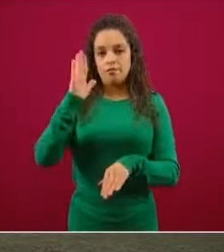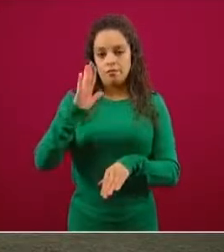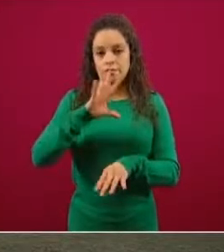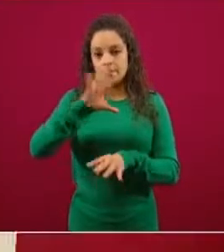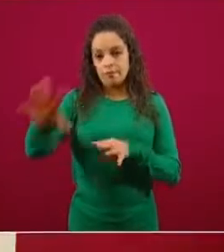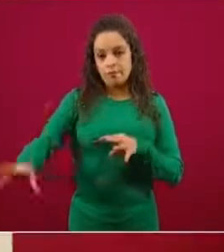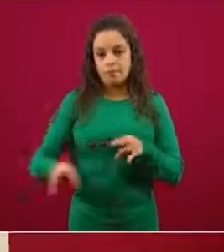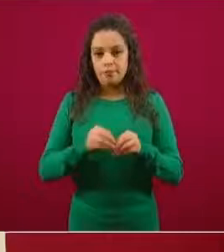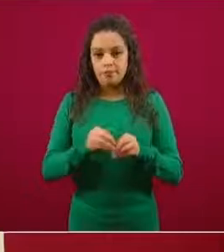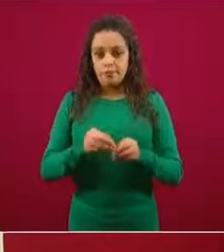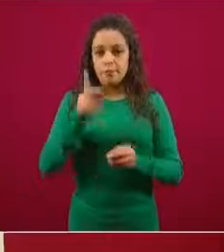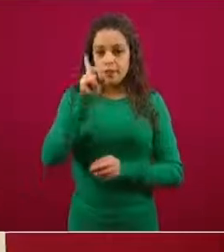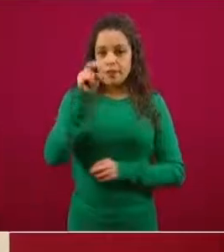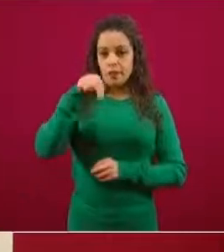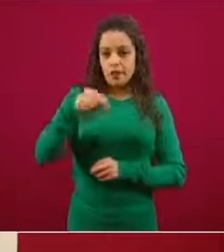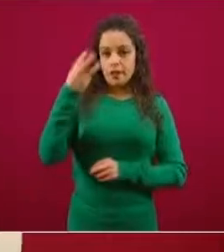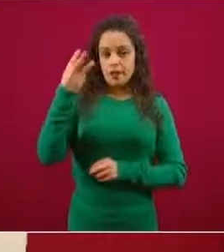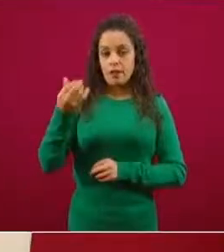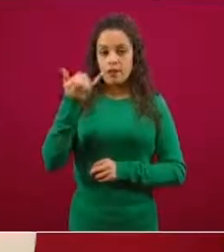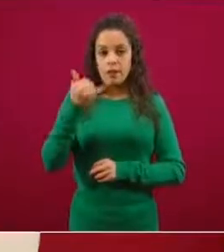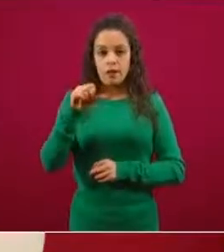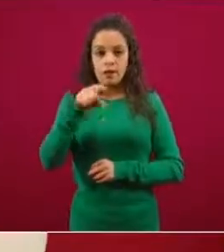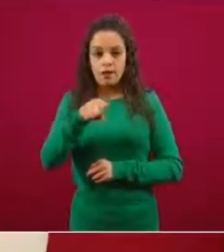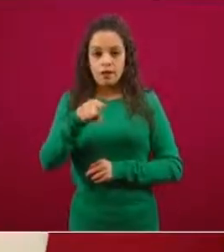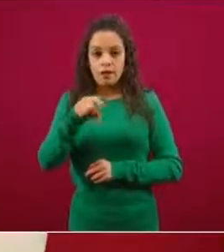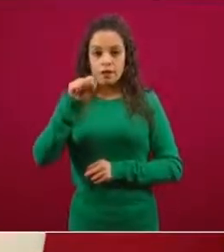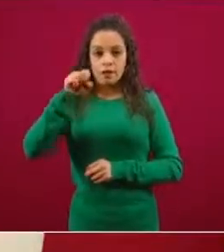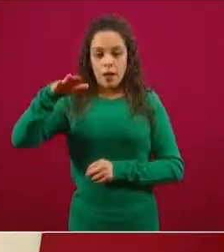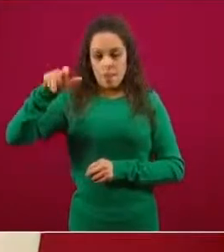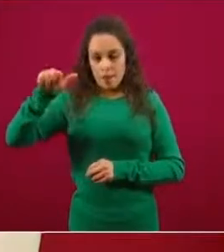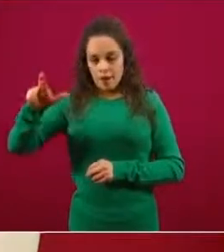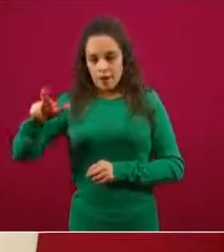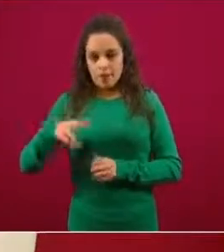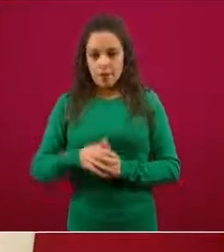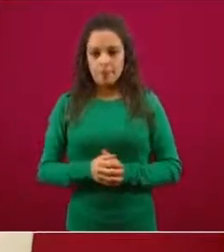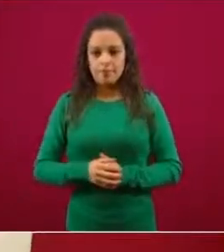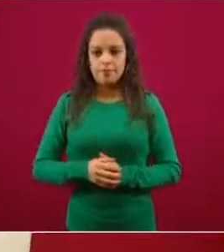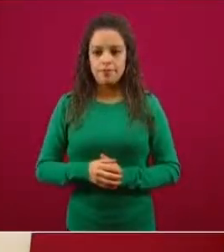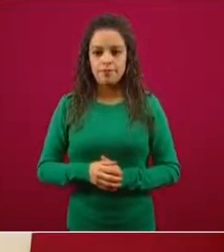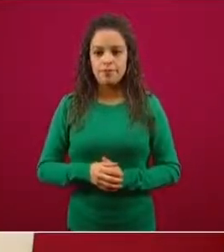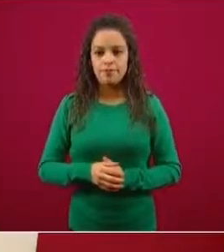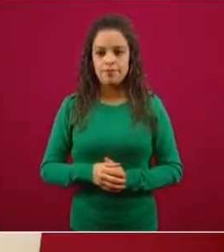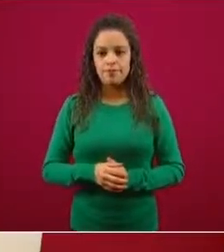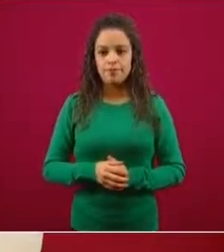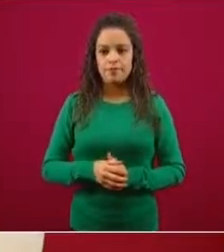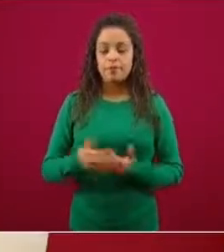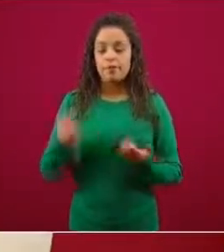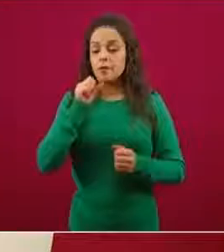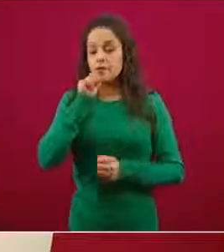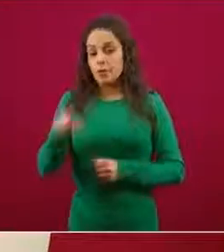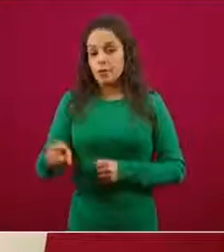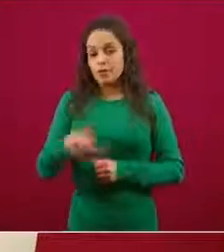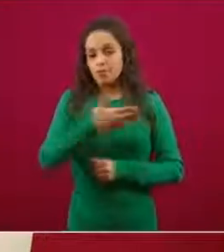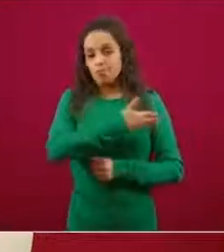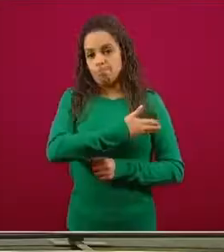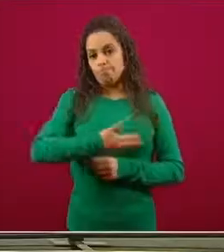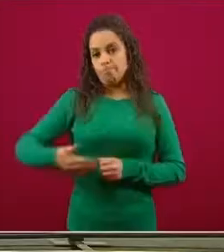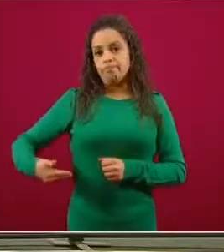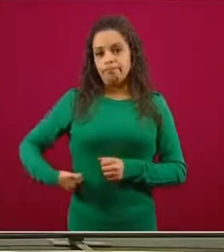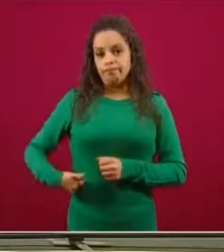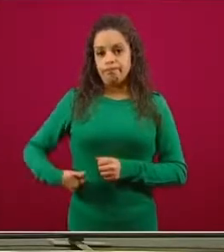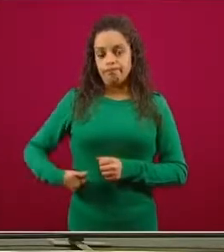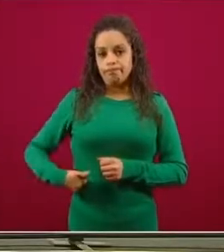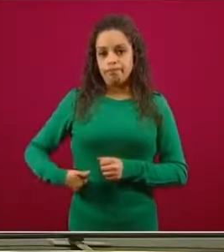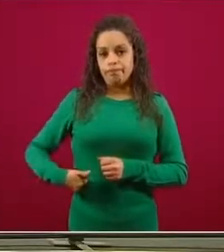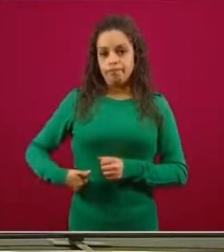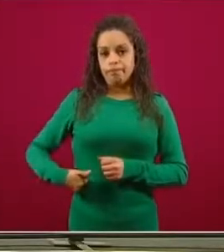plan DN3 y el plan Marina por parte de la Presidencia de la República, de tal manera que esto todavía incrementaría